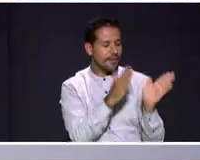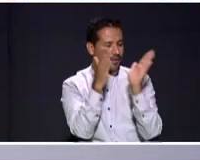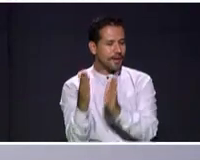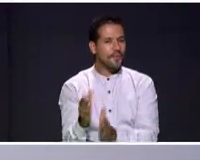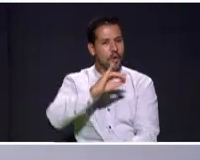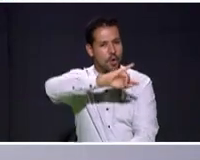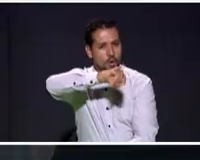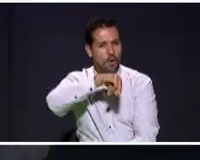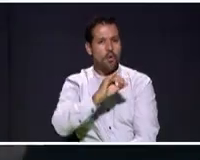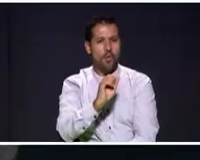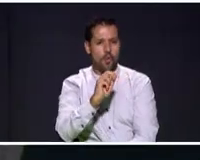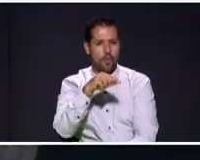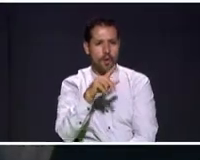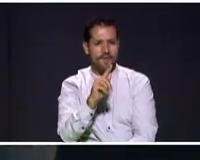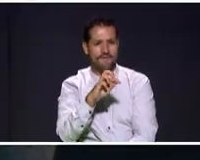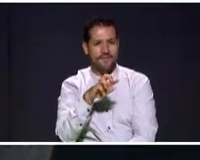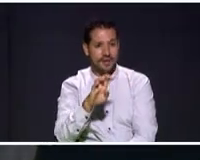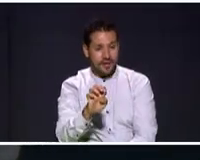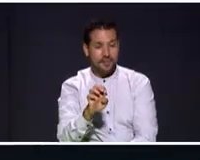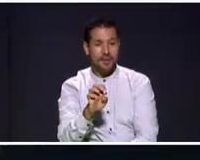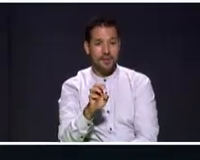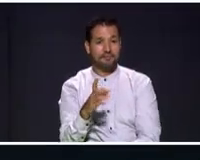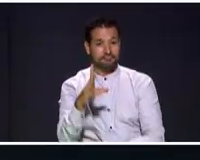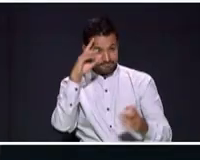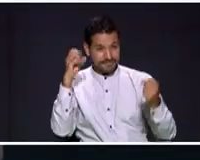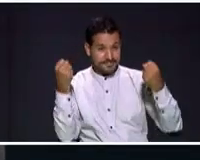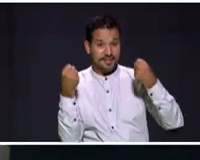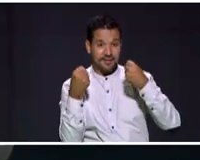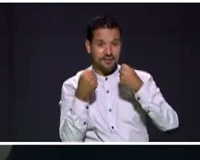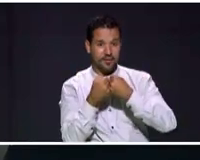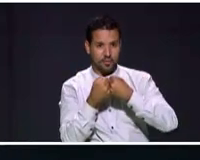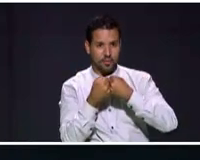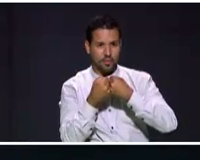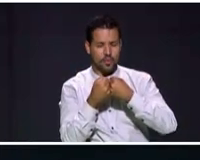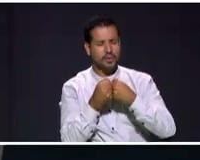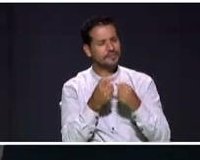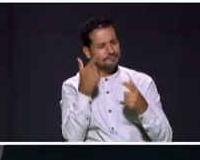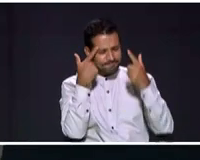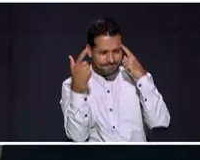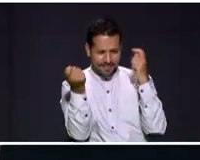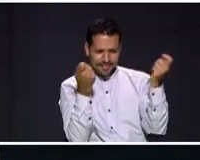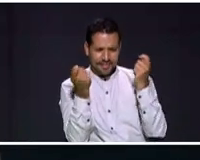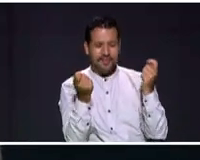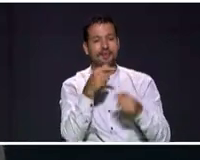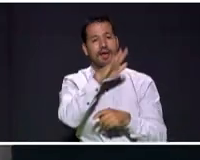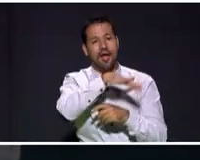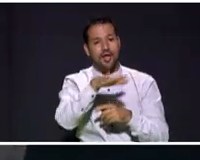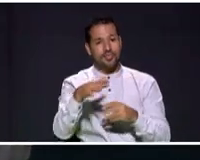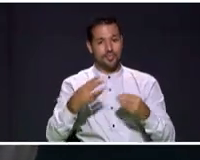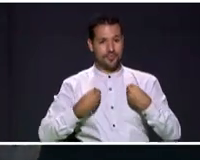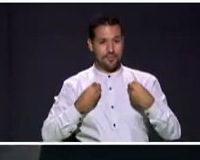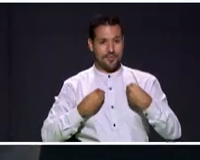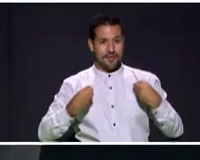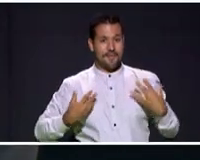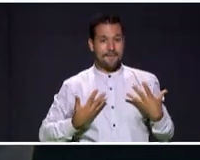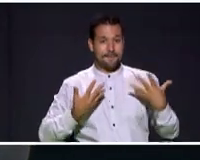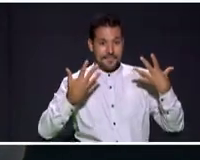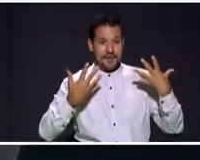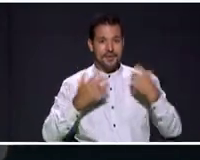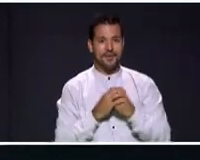minuto la articulación de la primera y tercera línea estratégica de nuestro programa de gobierno antiguo que aviva nos habla de paz